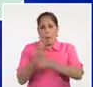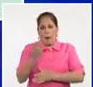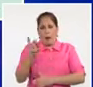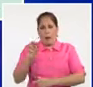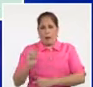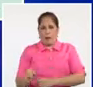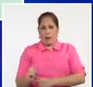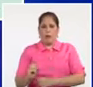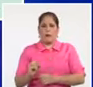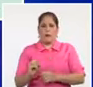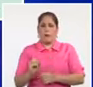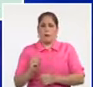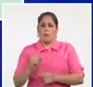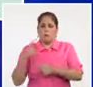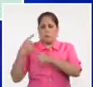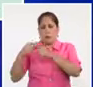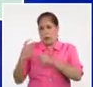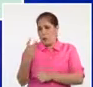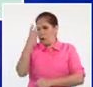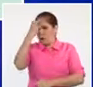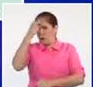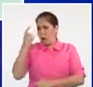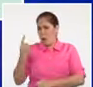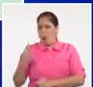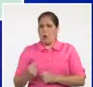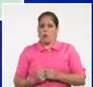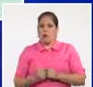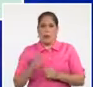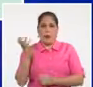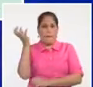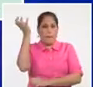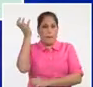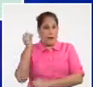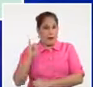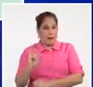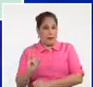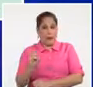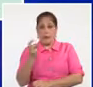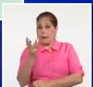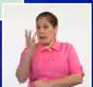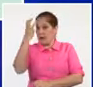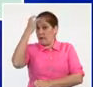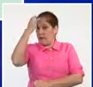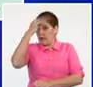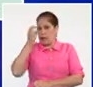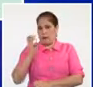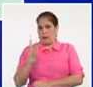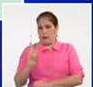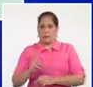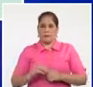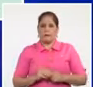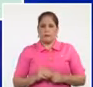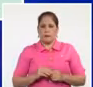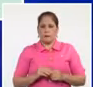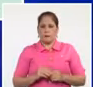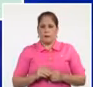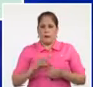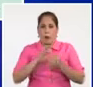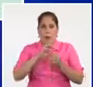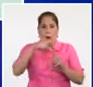Luis 16, segundo frente 11, Mella 6 y tercer frente 3.